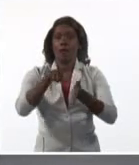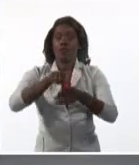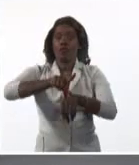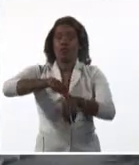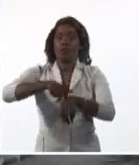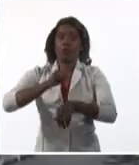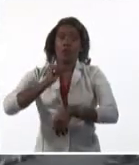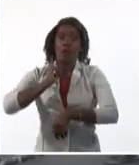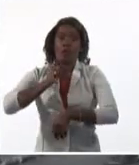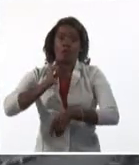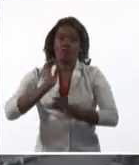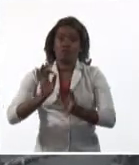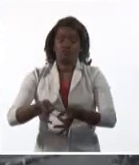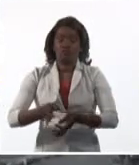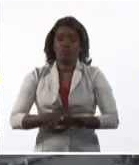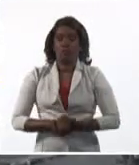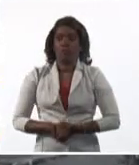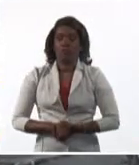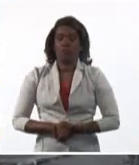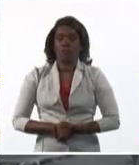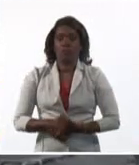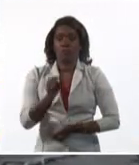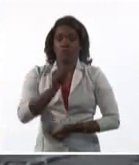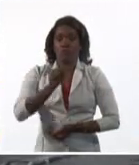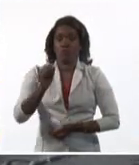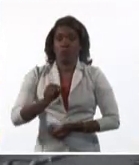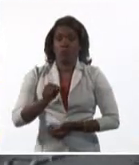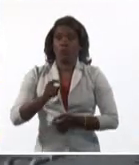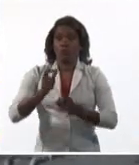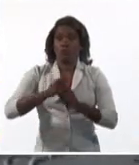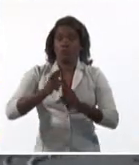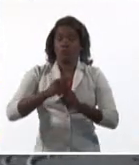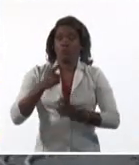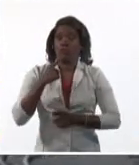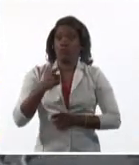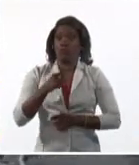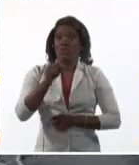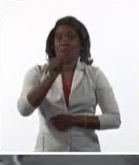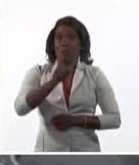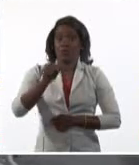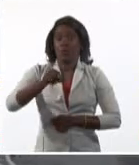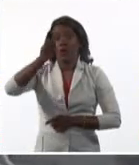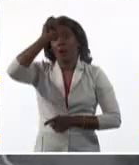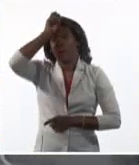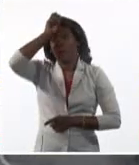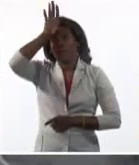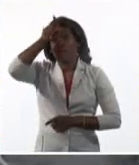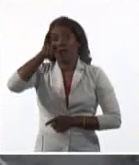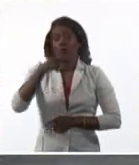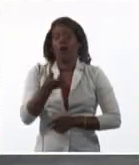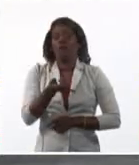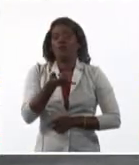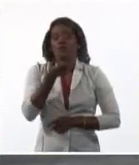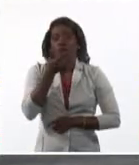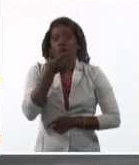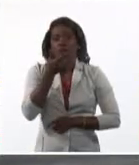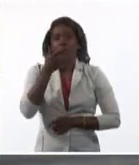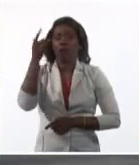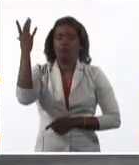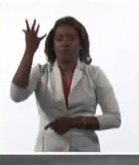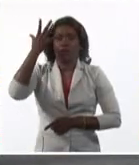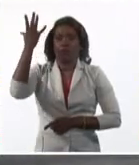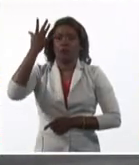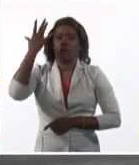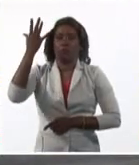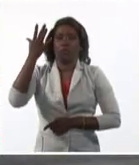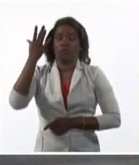Grupos ambientalistas y organizaciones sindicales acusaron a la minera de producir daños severos al medio ambiente. Además, consideraban